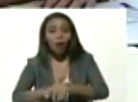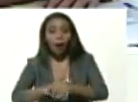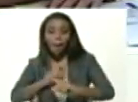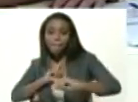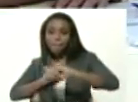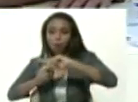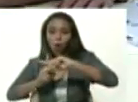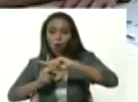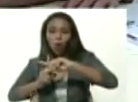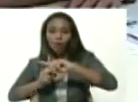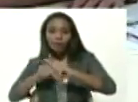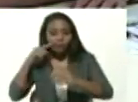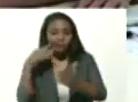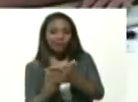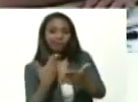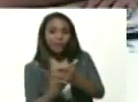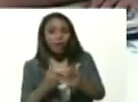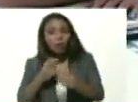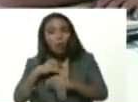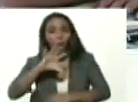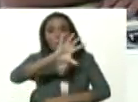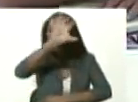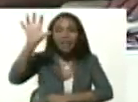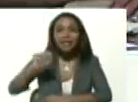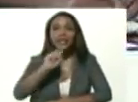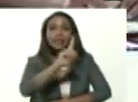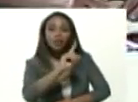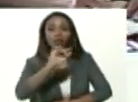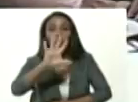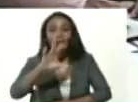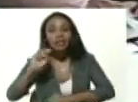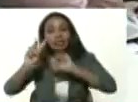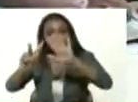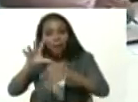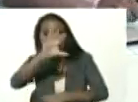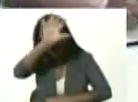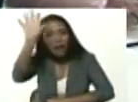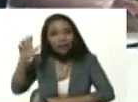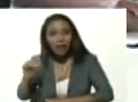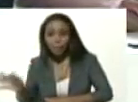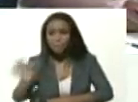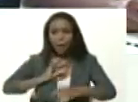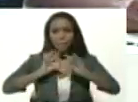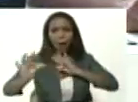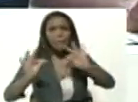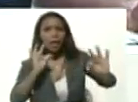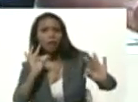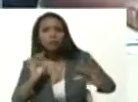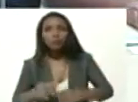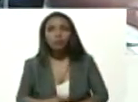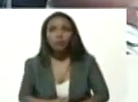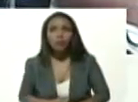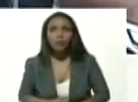detectados y certificados por los países, 157 países infectados,